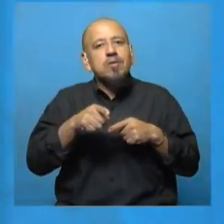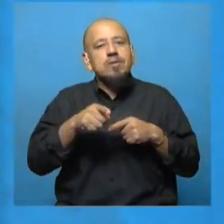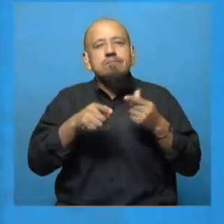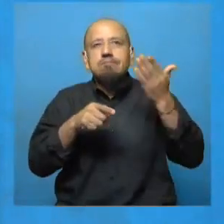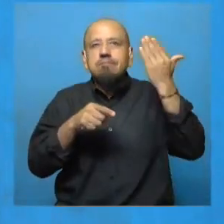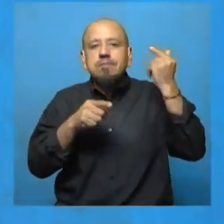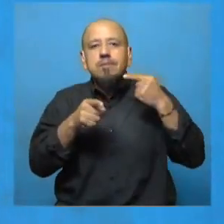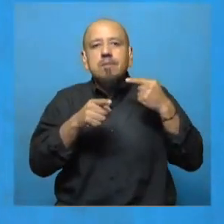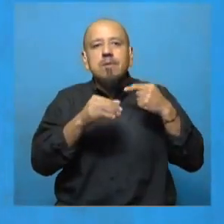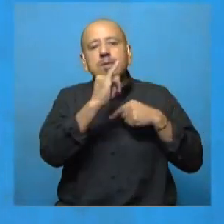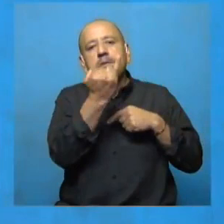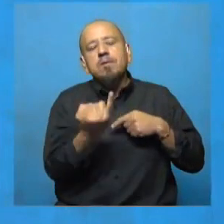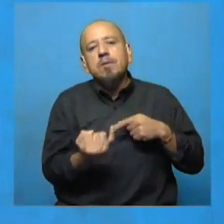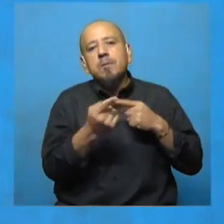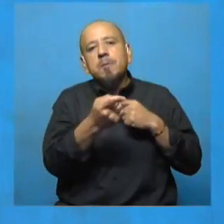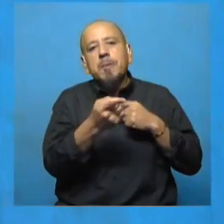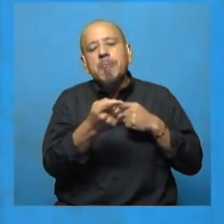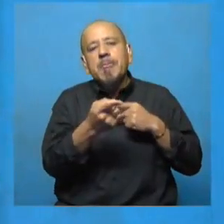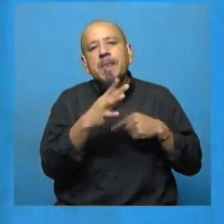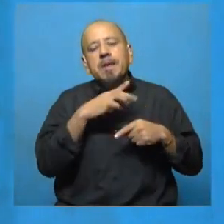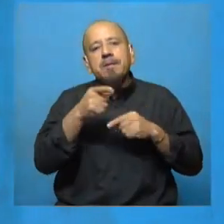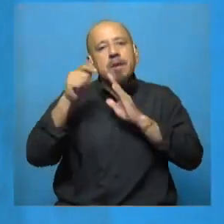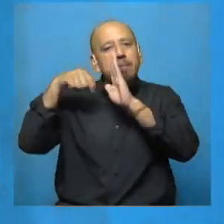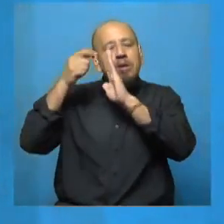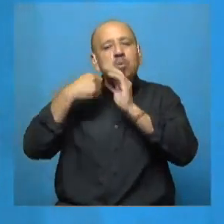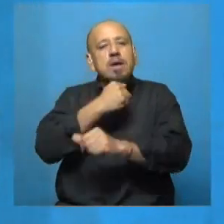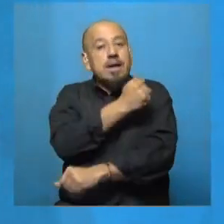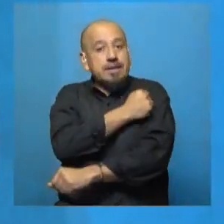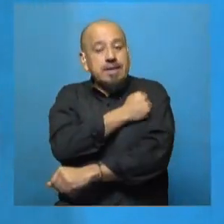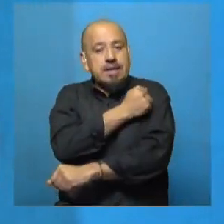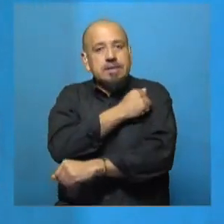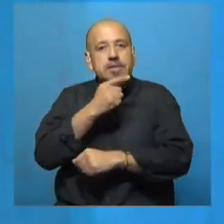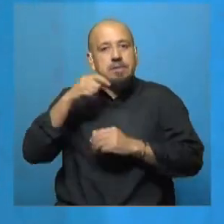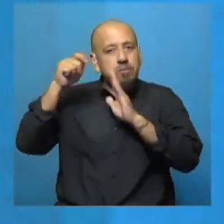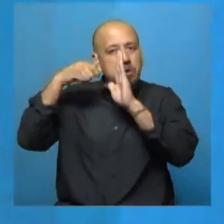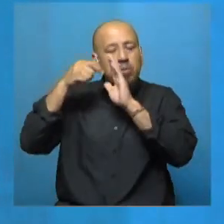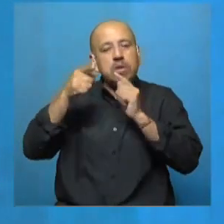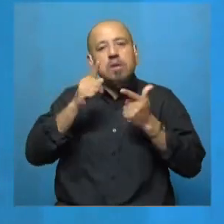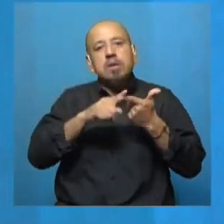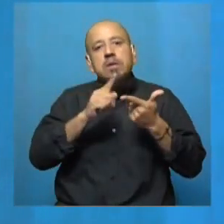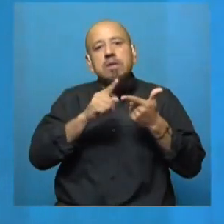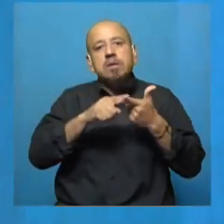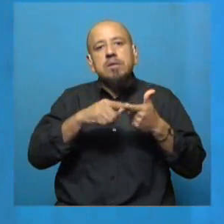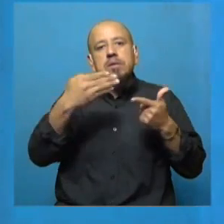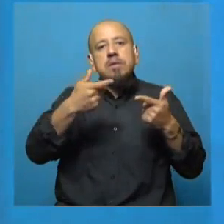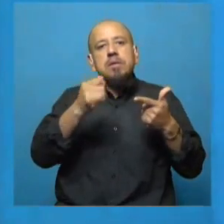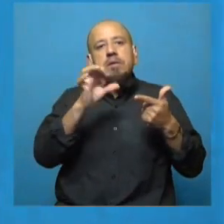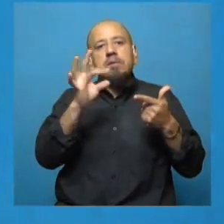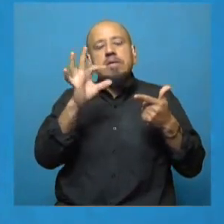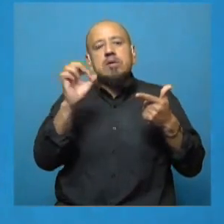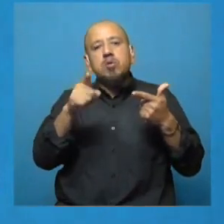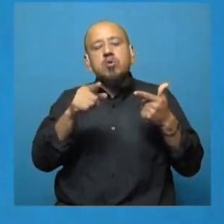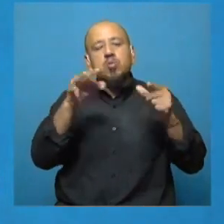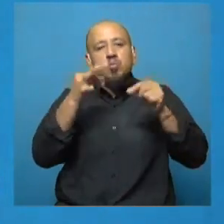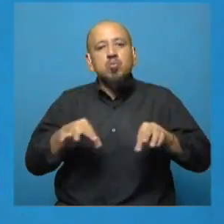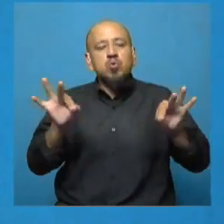este estaba el Flaco protagonizando la película de artigas estaba este Enrique bastos que es músico la